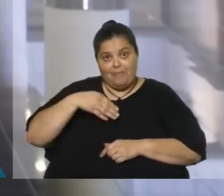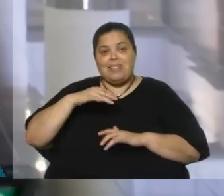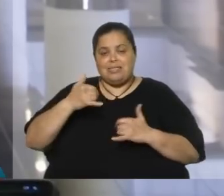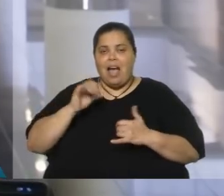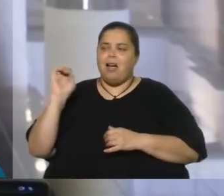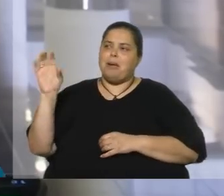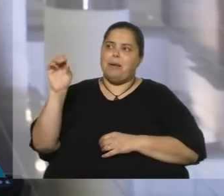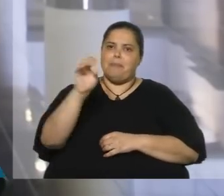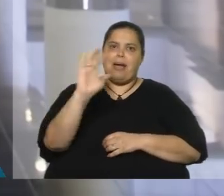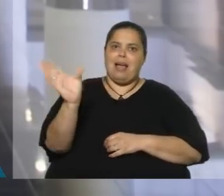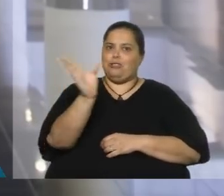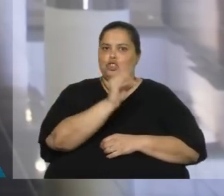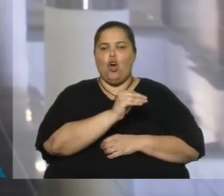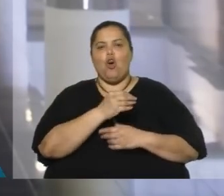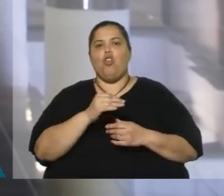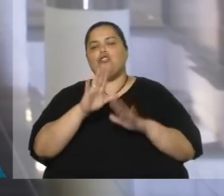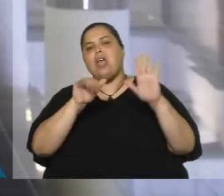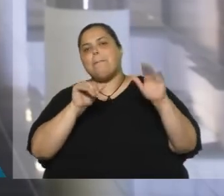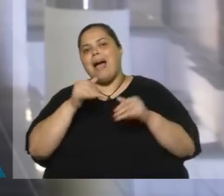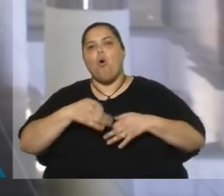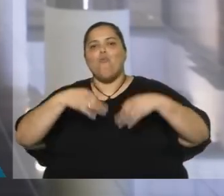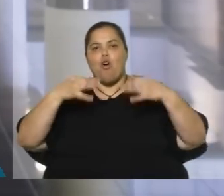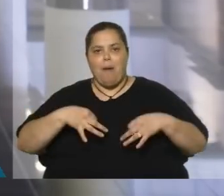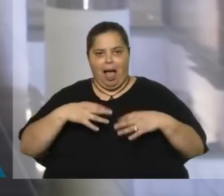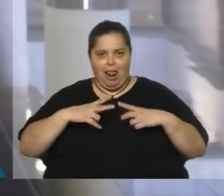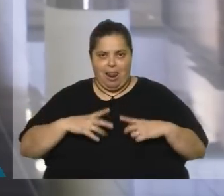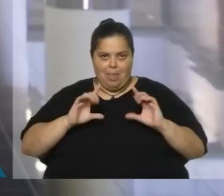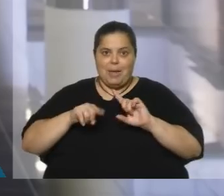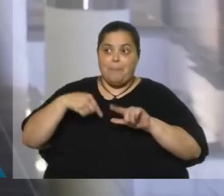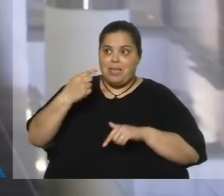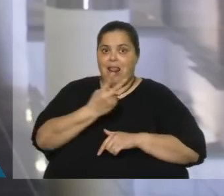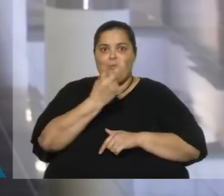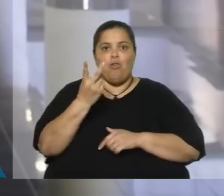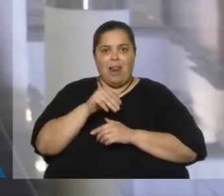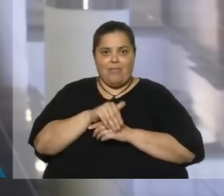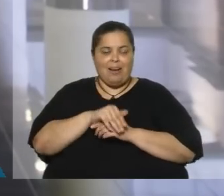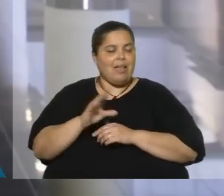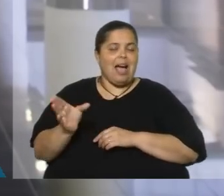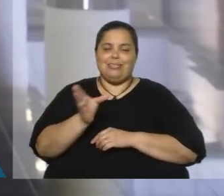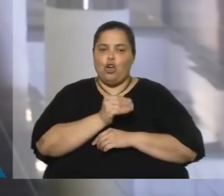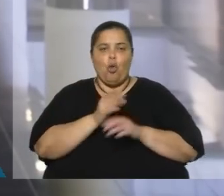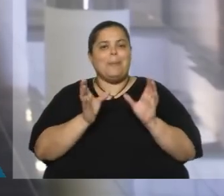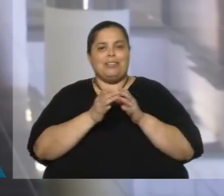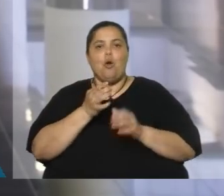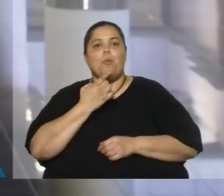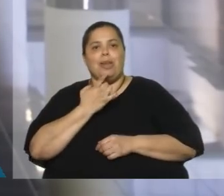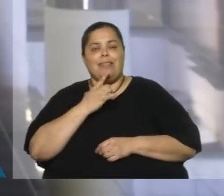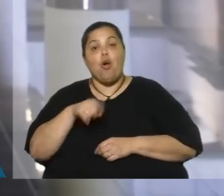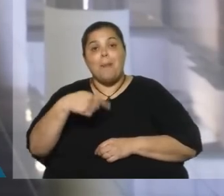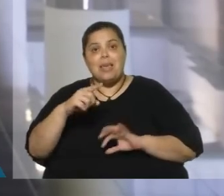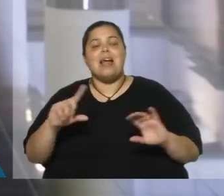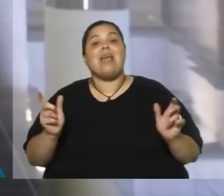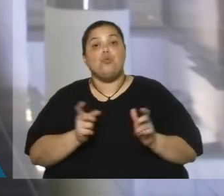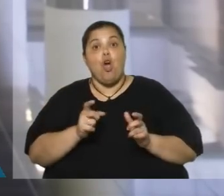los partidos con representación parlamentaria en el Senado para mañana a las 2 de la tarde, en donde se reunirán con la vicepresidenta de la República en su despacho